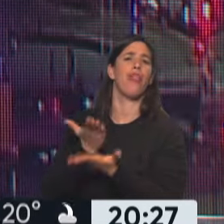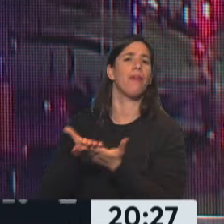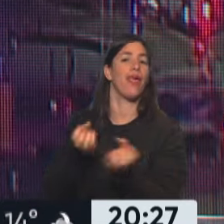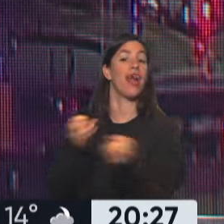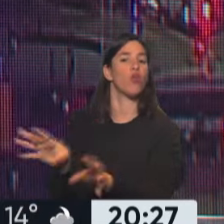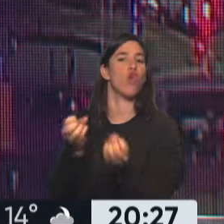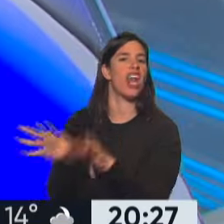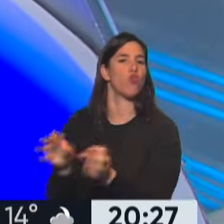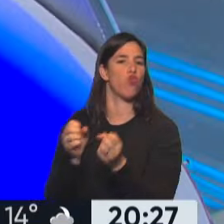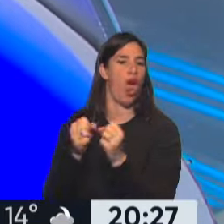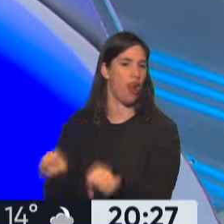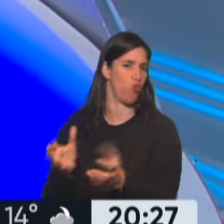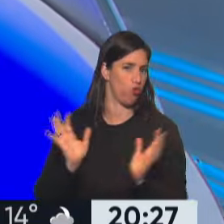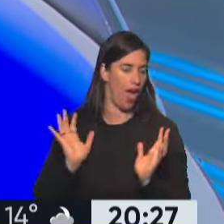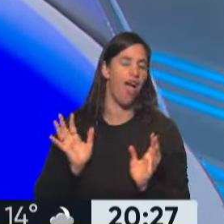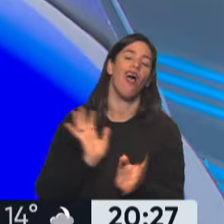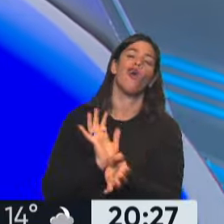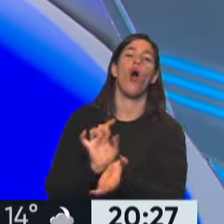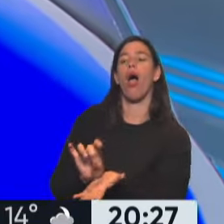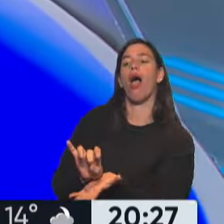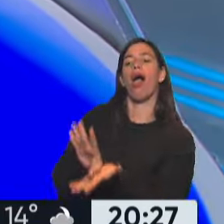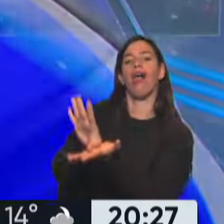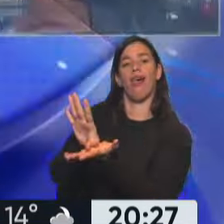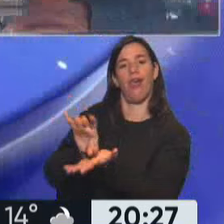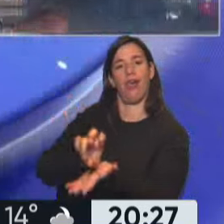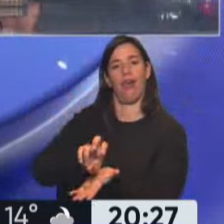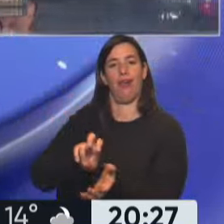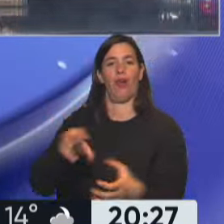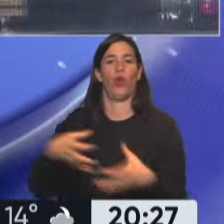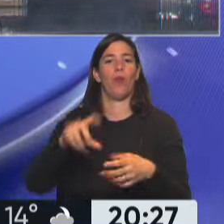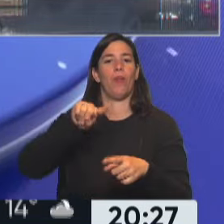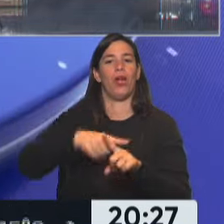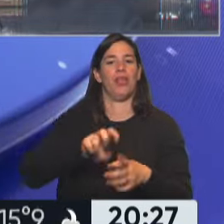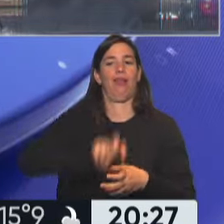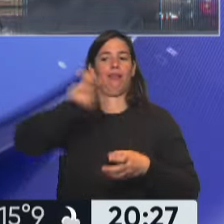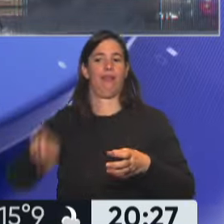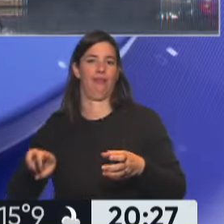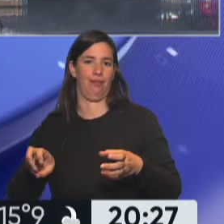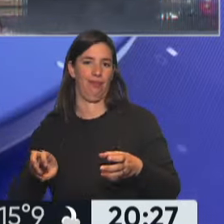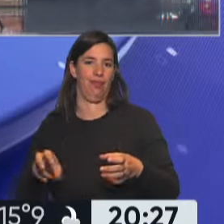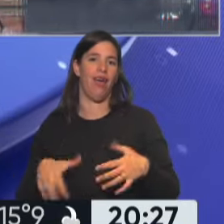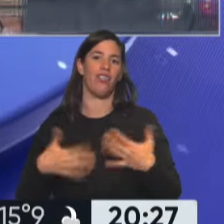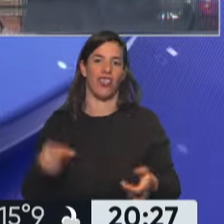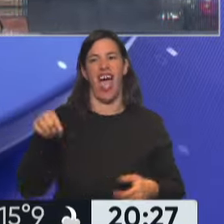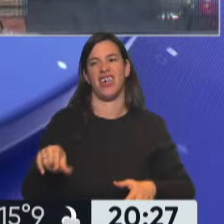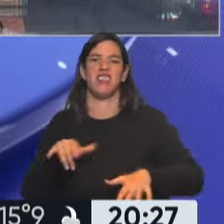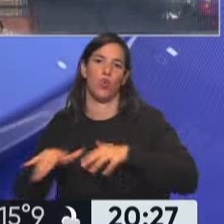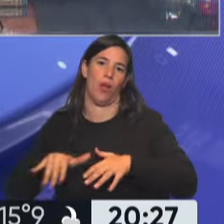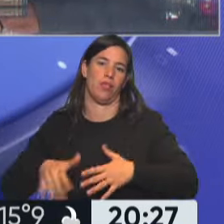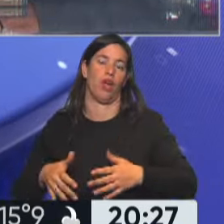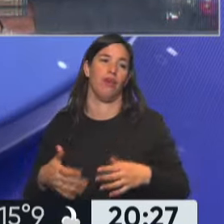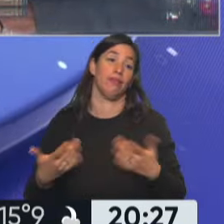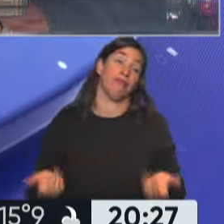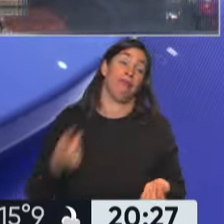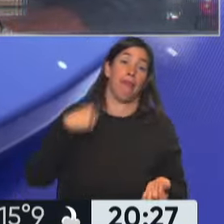como fluido del peronismo del frente de todo ni hablar del kissnerismo le llega a esta situación uno puede decir bueno como